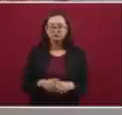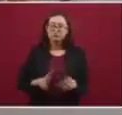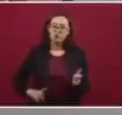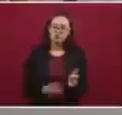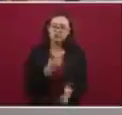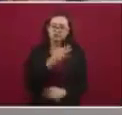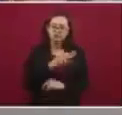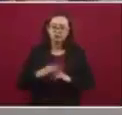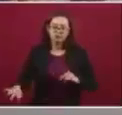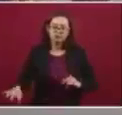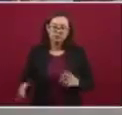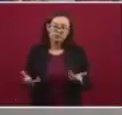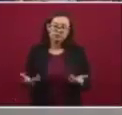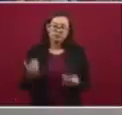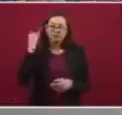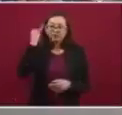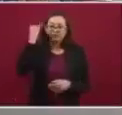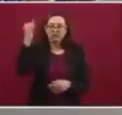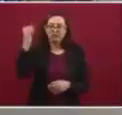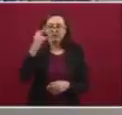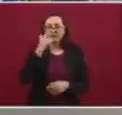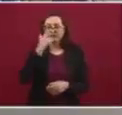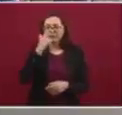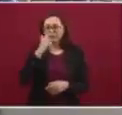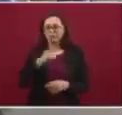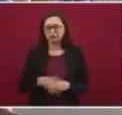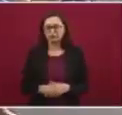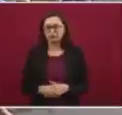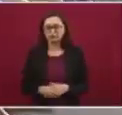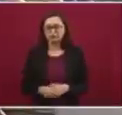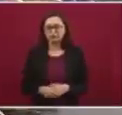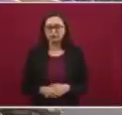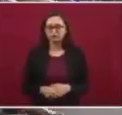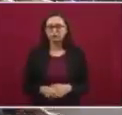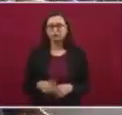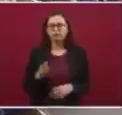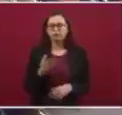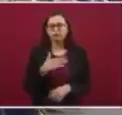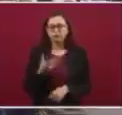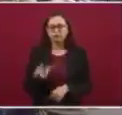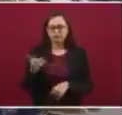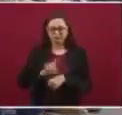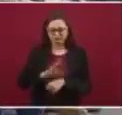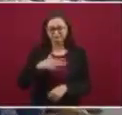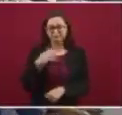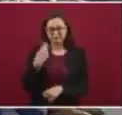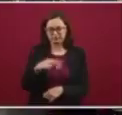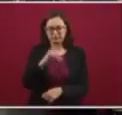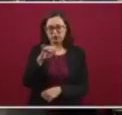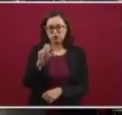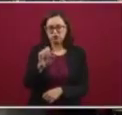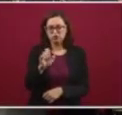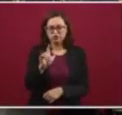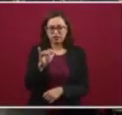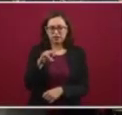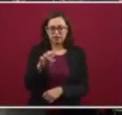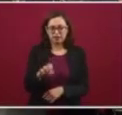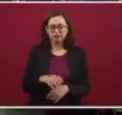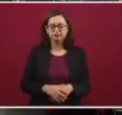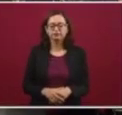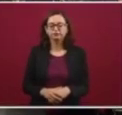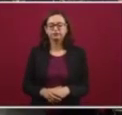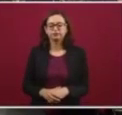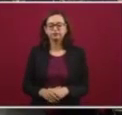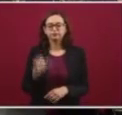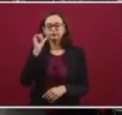vaya a ser que quedes otra vez. Buenos días, presidente. Jocelyn Gutiérrez de Político.mx. Ayer por